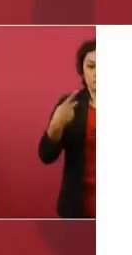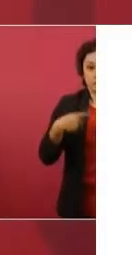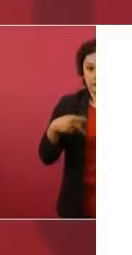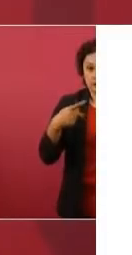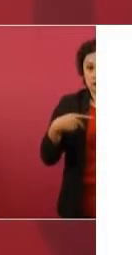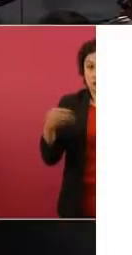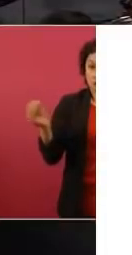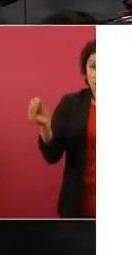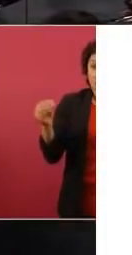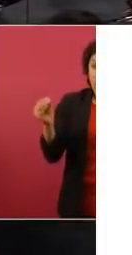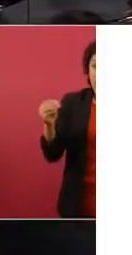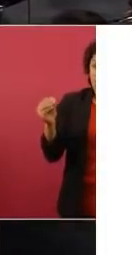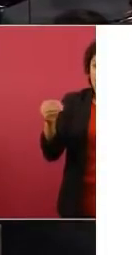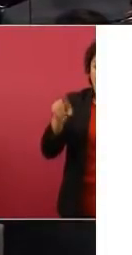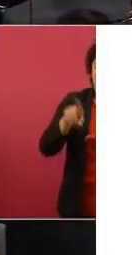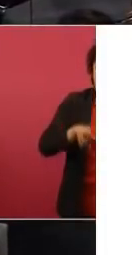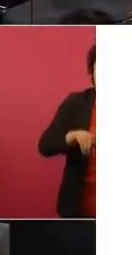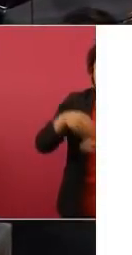tienen